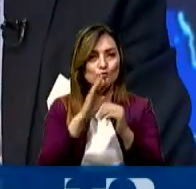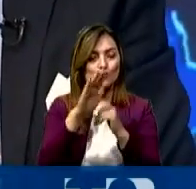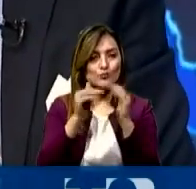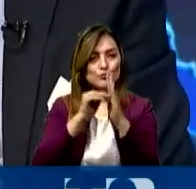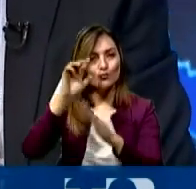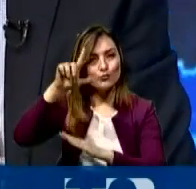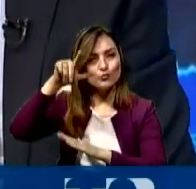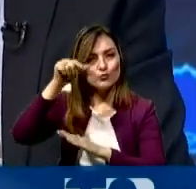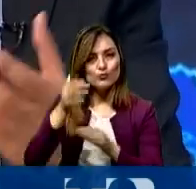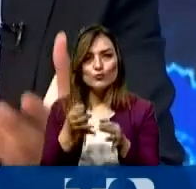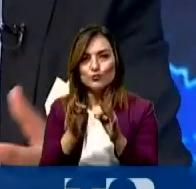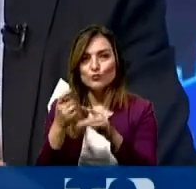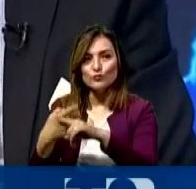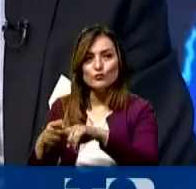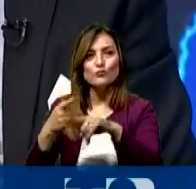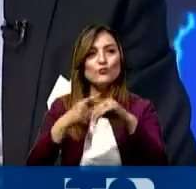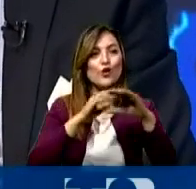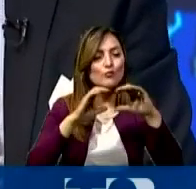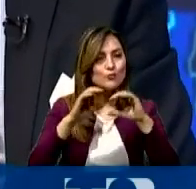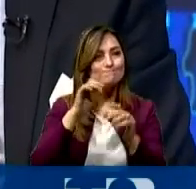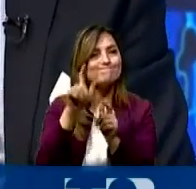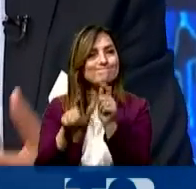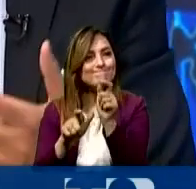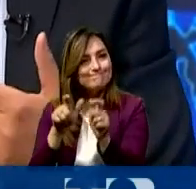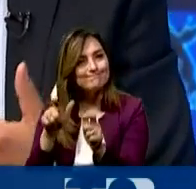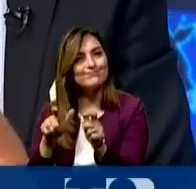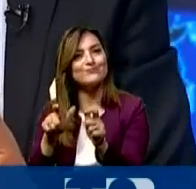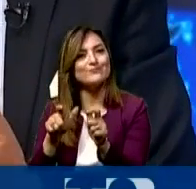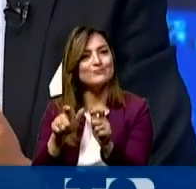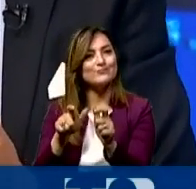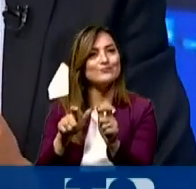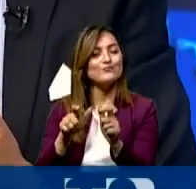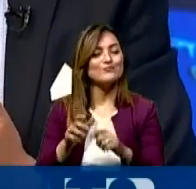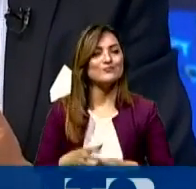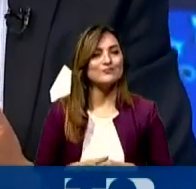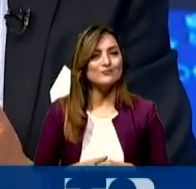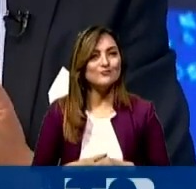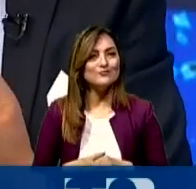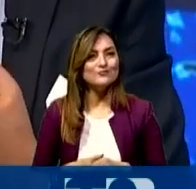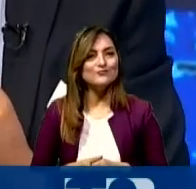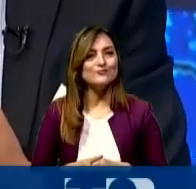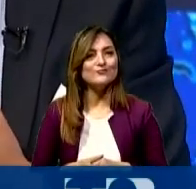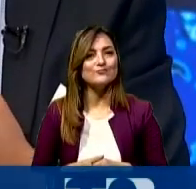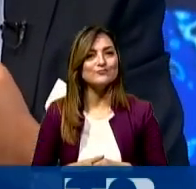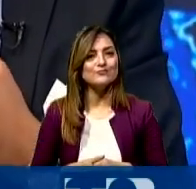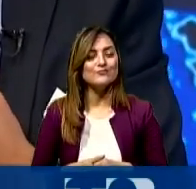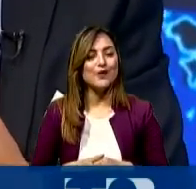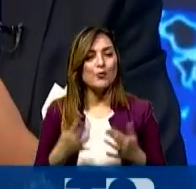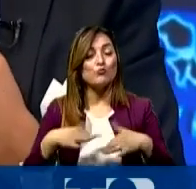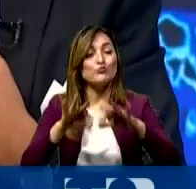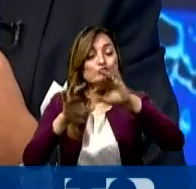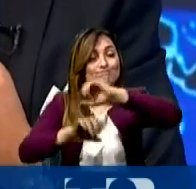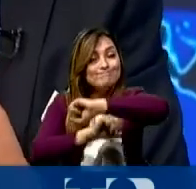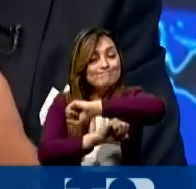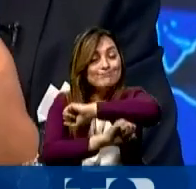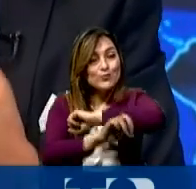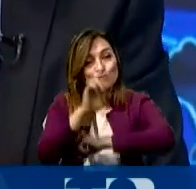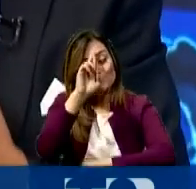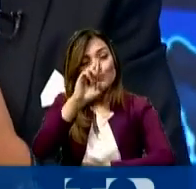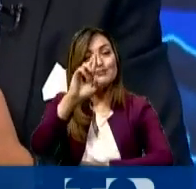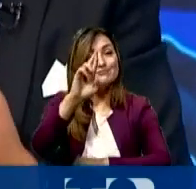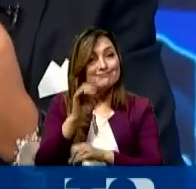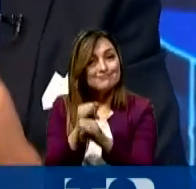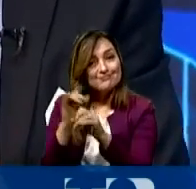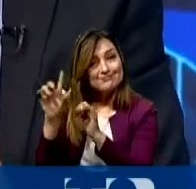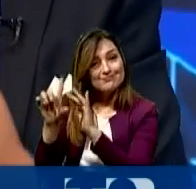de estos mecanismos conversar con la ciudadanía para resaltar el hecho de que es fundamental el respeto a las instituciones ya